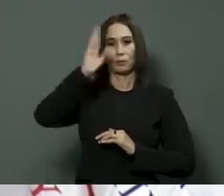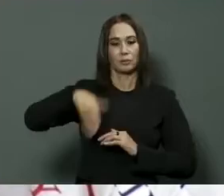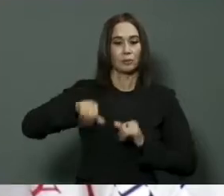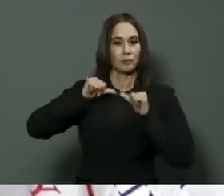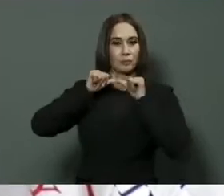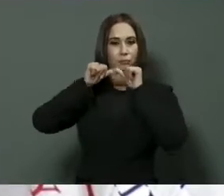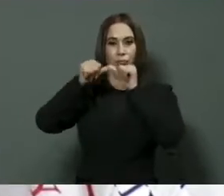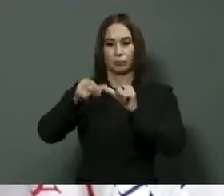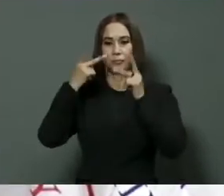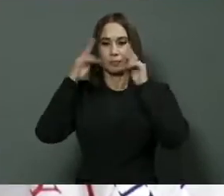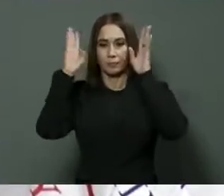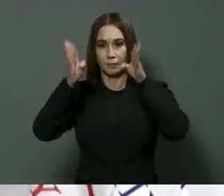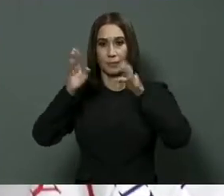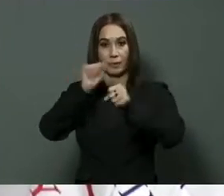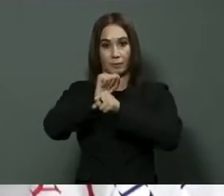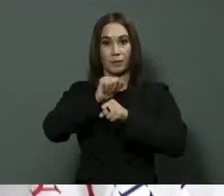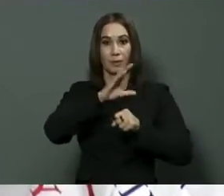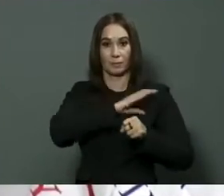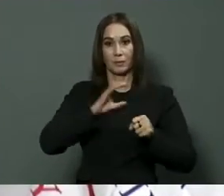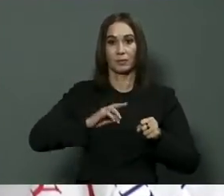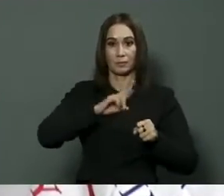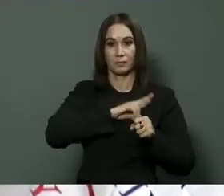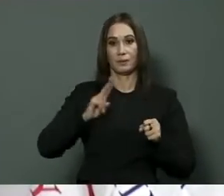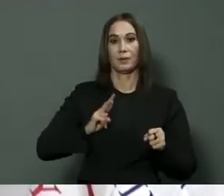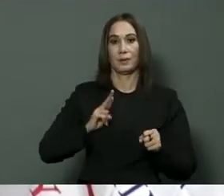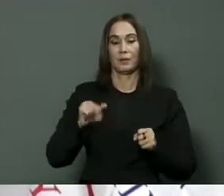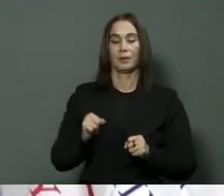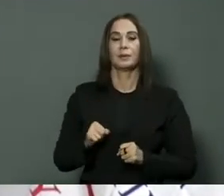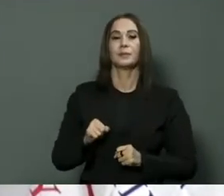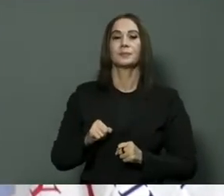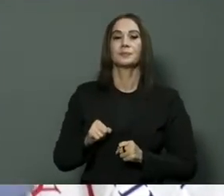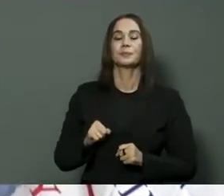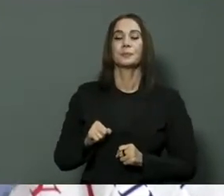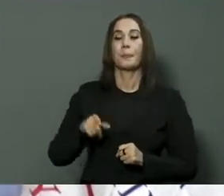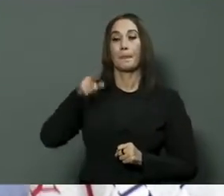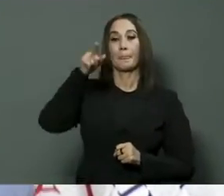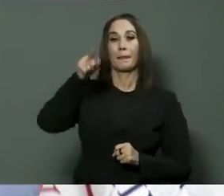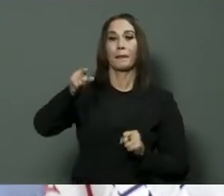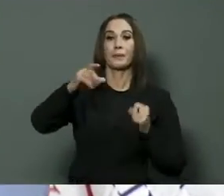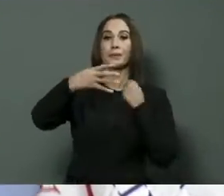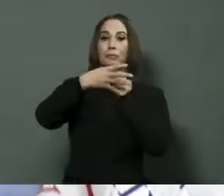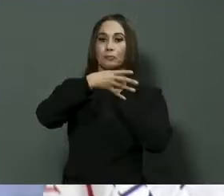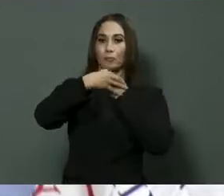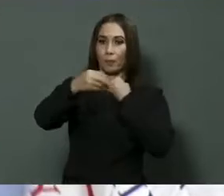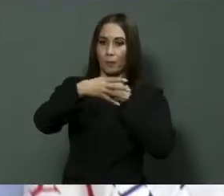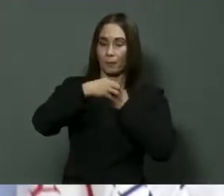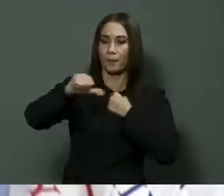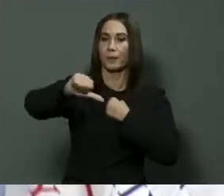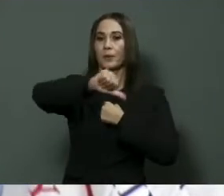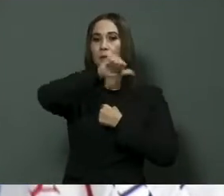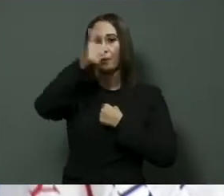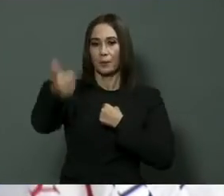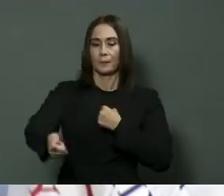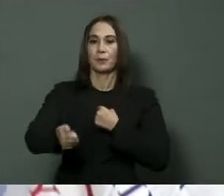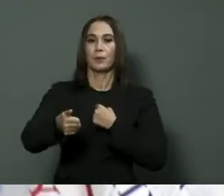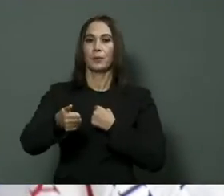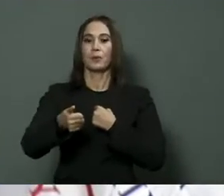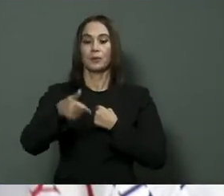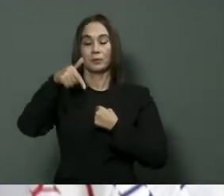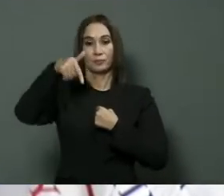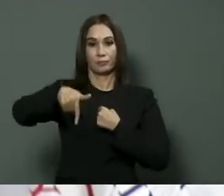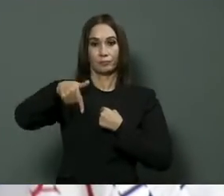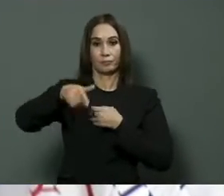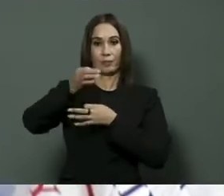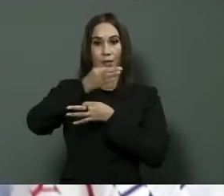abandonaremos a Cristo Rey, seguiremos trabajando en Cristo Rey, debe ser emulado por los moradores de esta